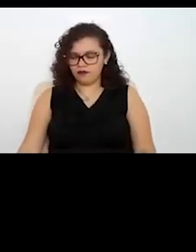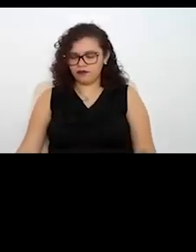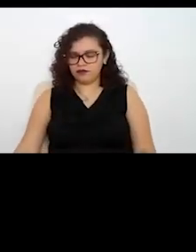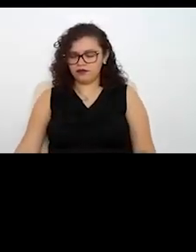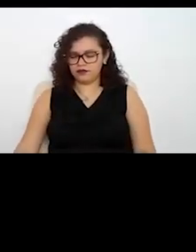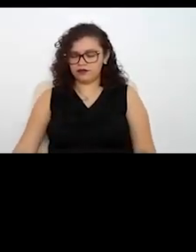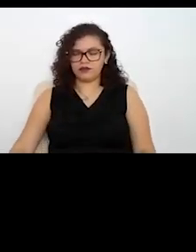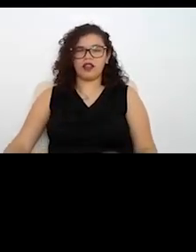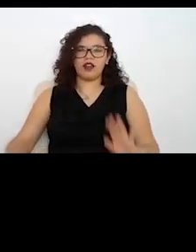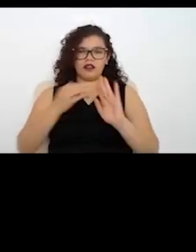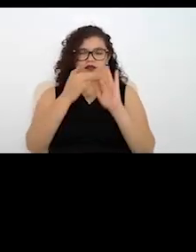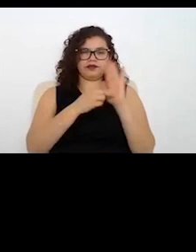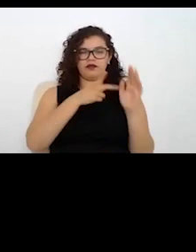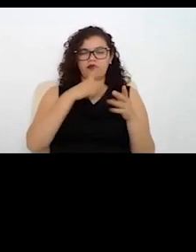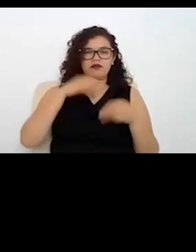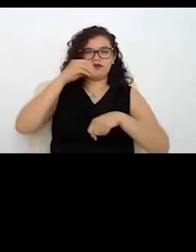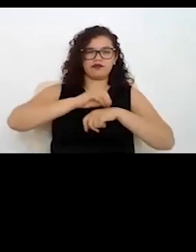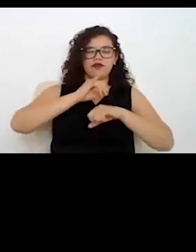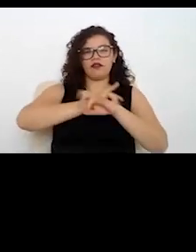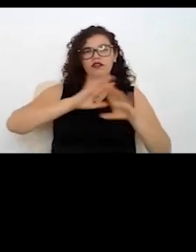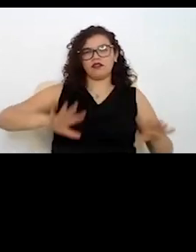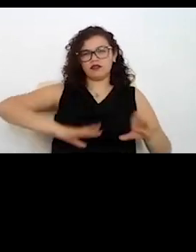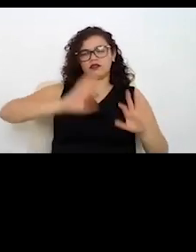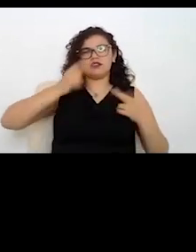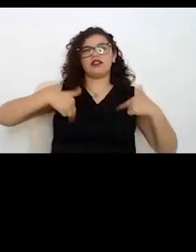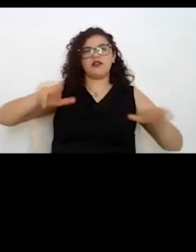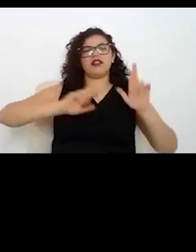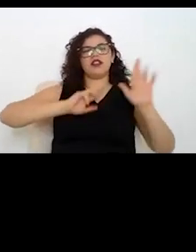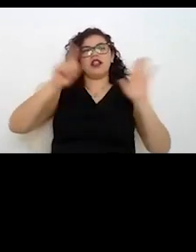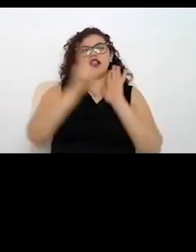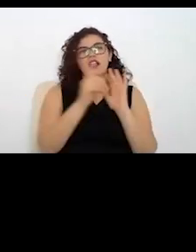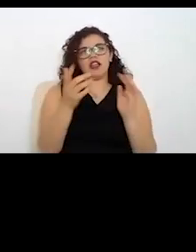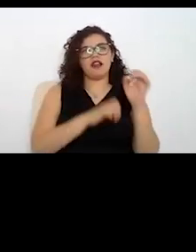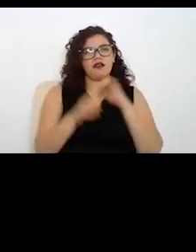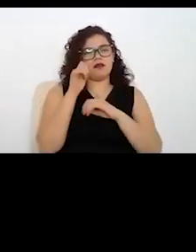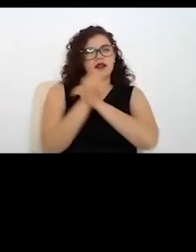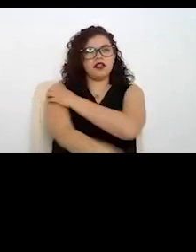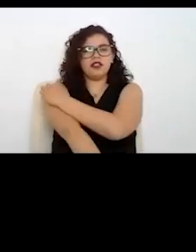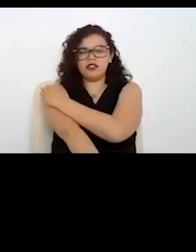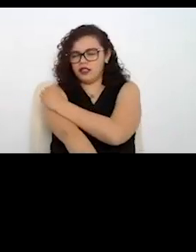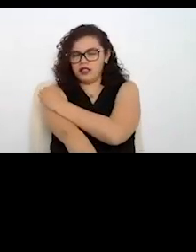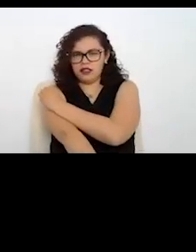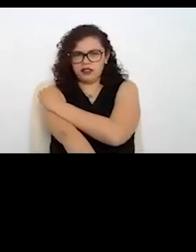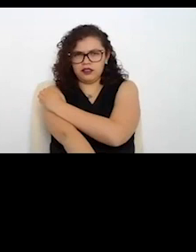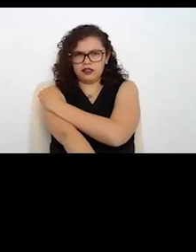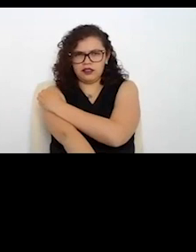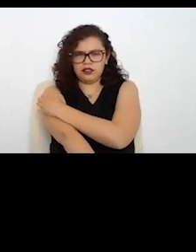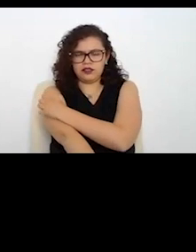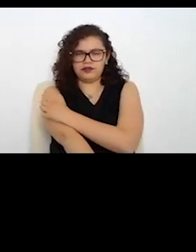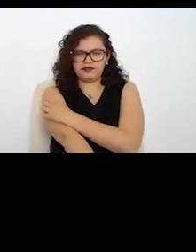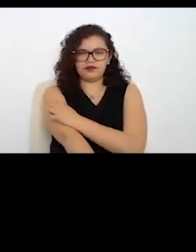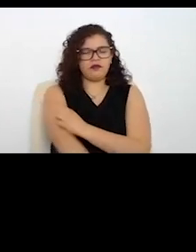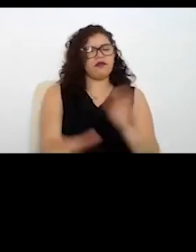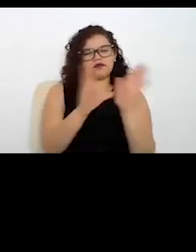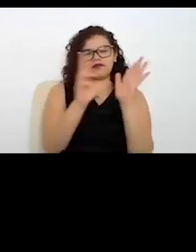cuáles son los requisitos que tienes que tener. Bueno, tienes que ser representante legal de la empresa, las identificaciones, todos los